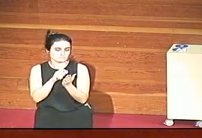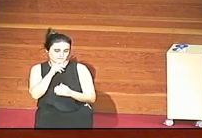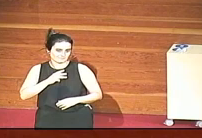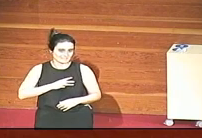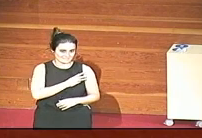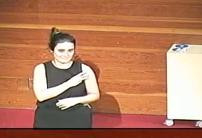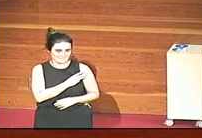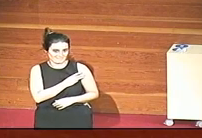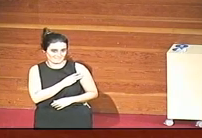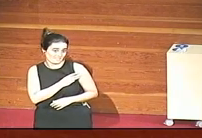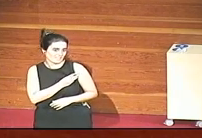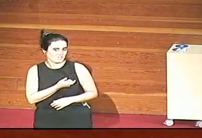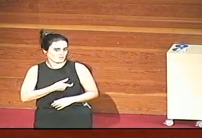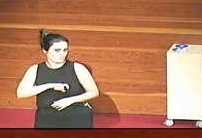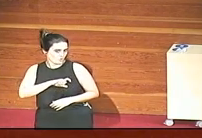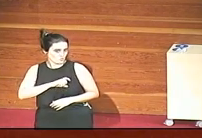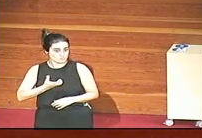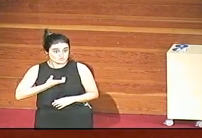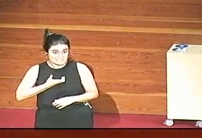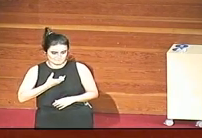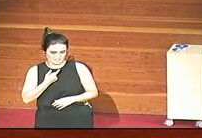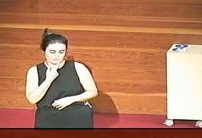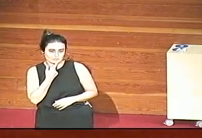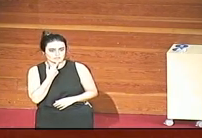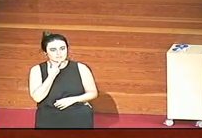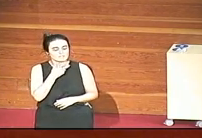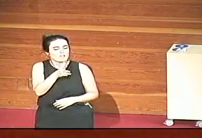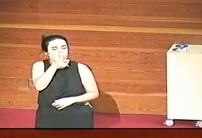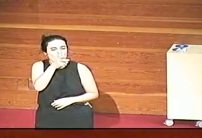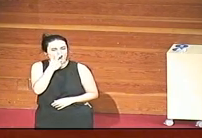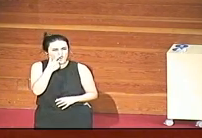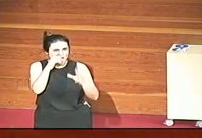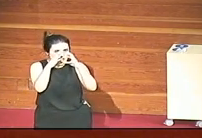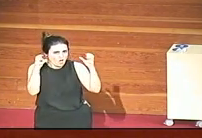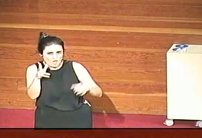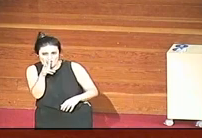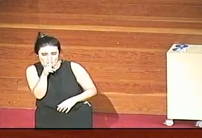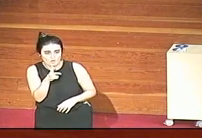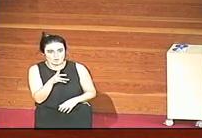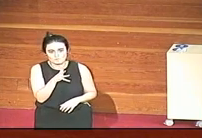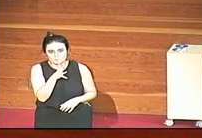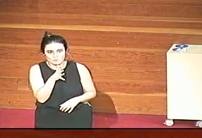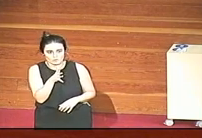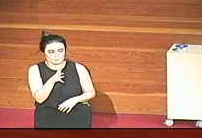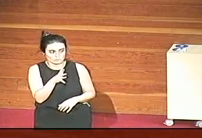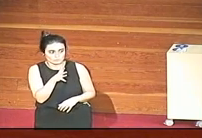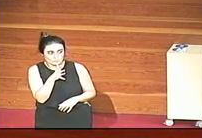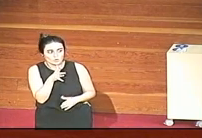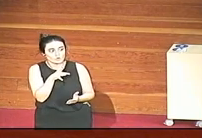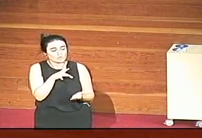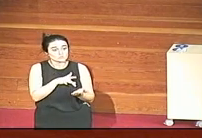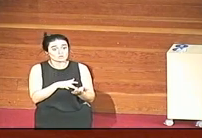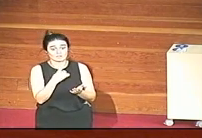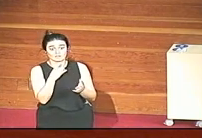policías municipales que el olor era debido a que se había hundido un